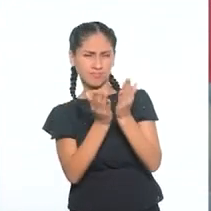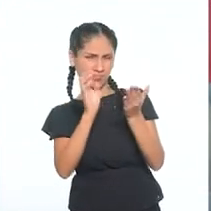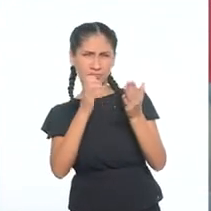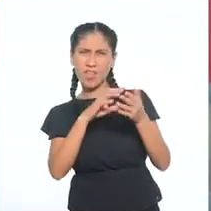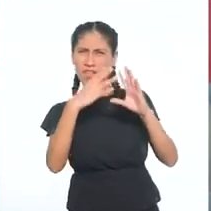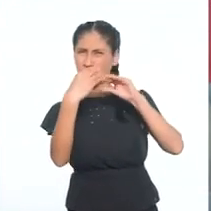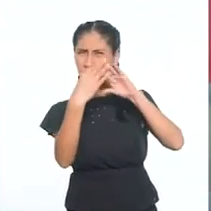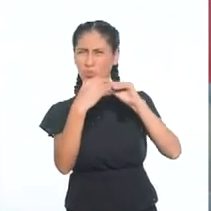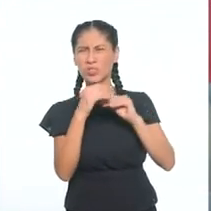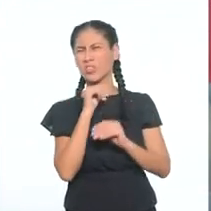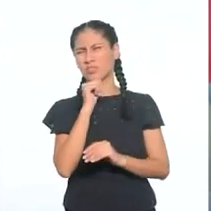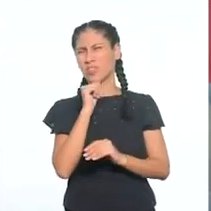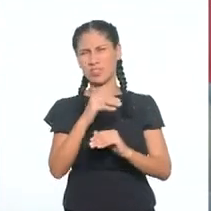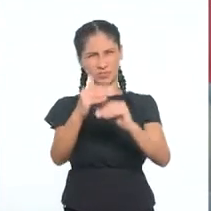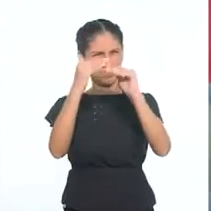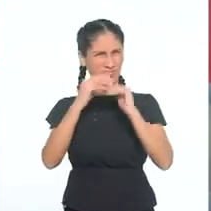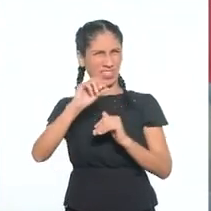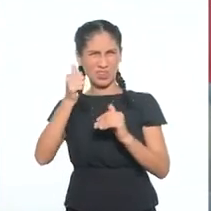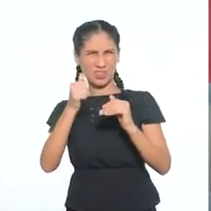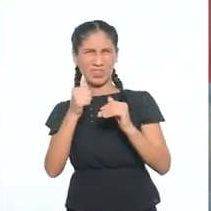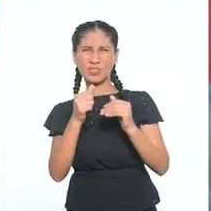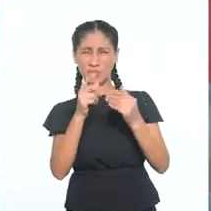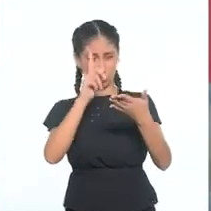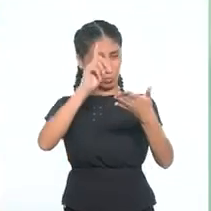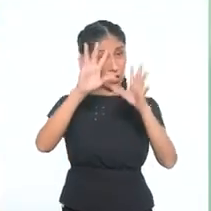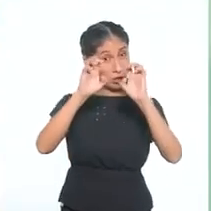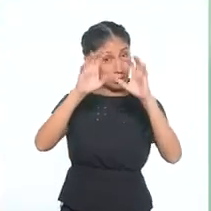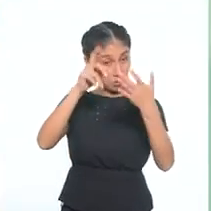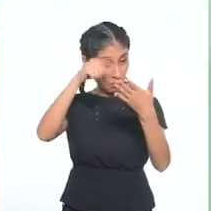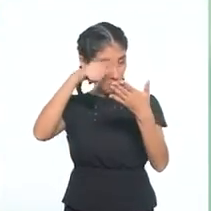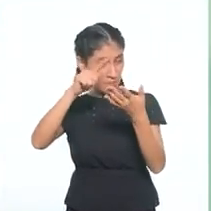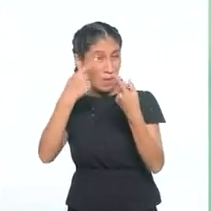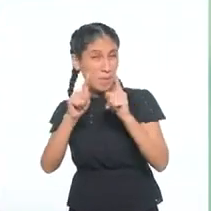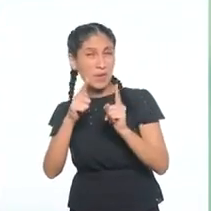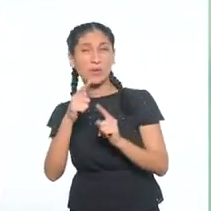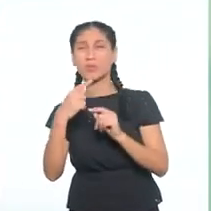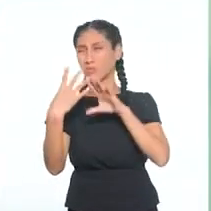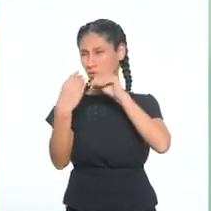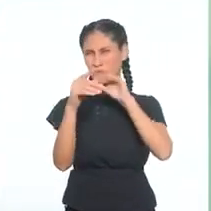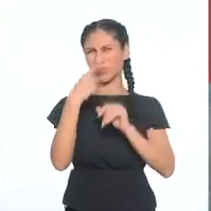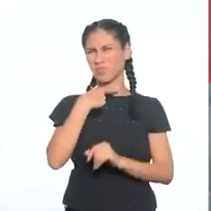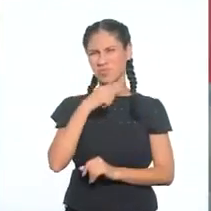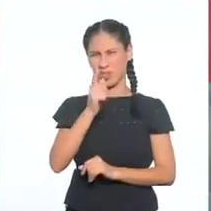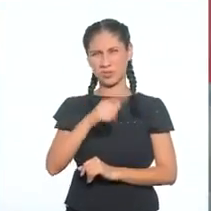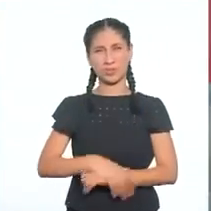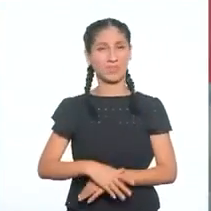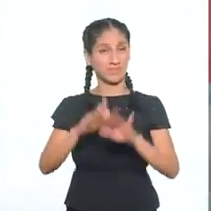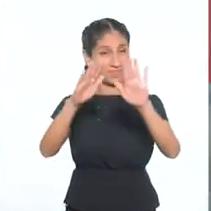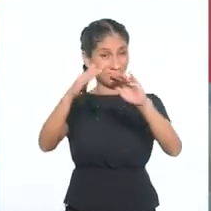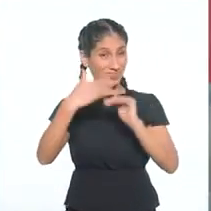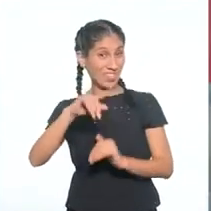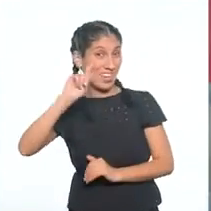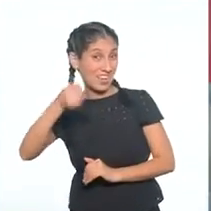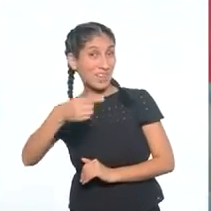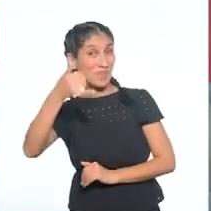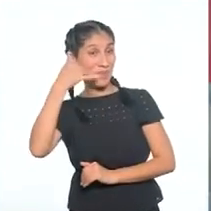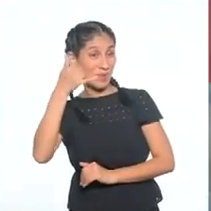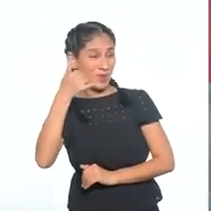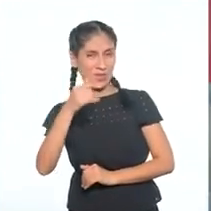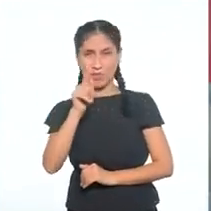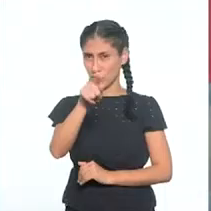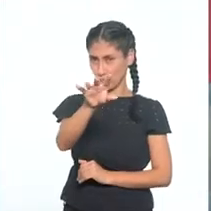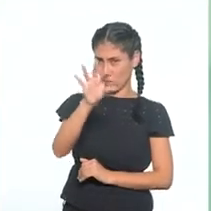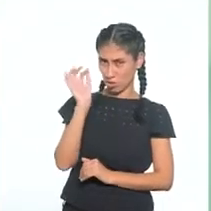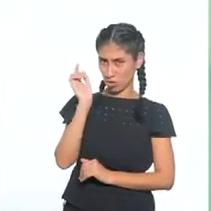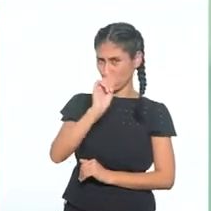tercero tiene buenas notas pero no le gusta comunicación quiero llamar a la primera ya pero todo eliges a